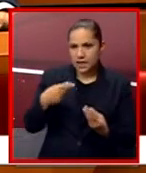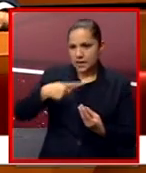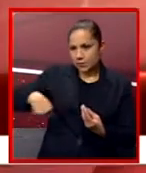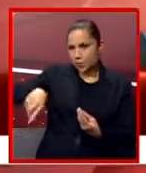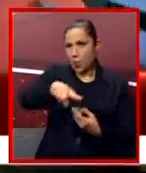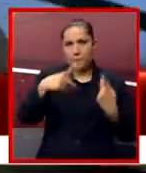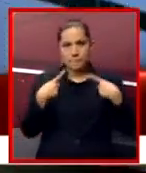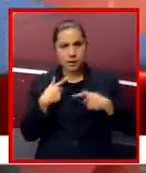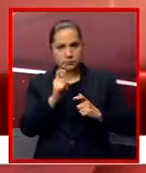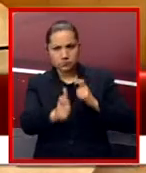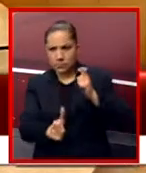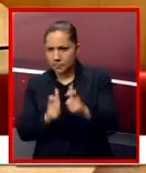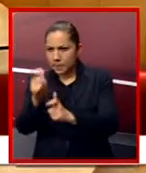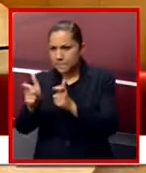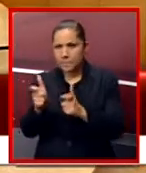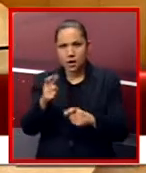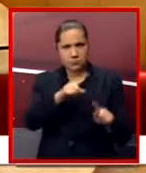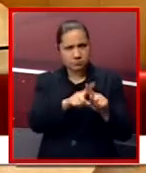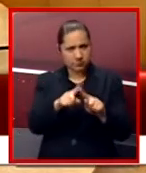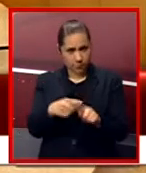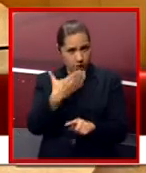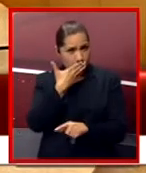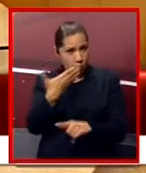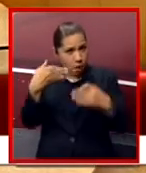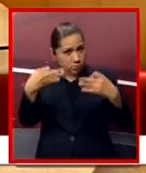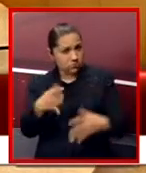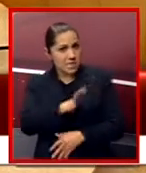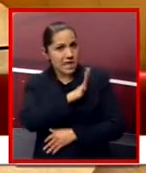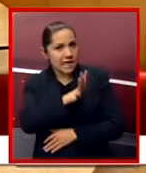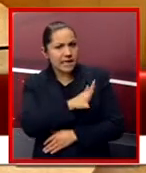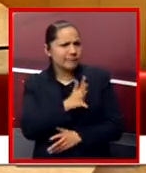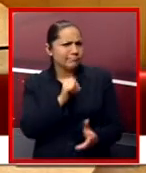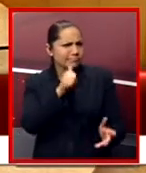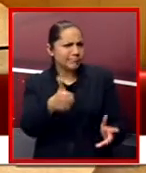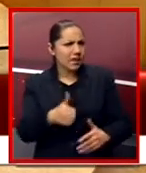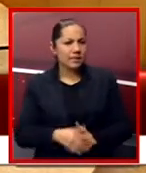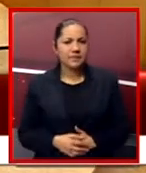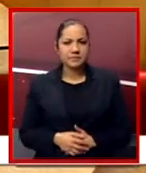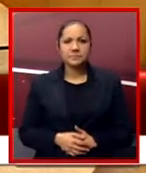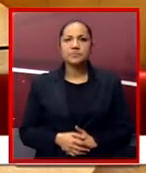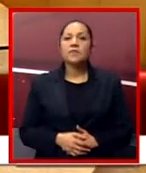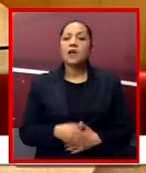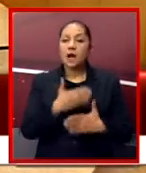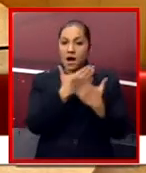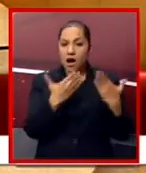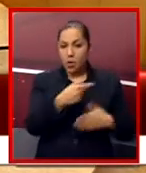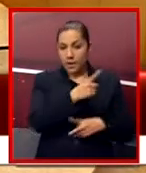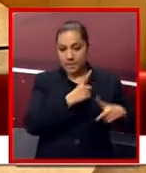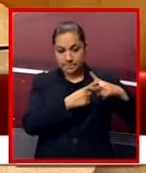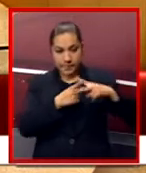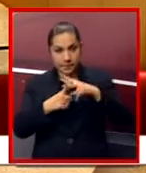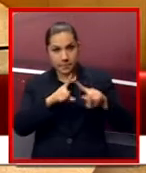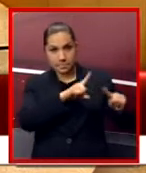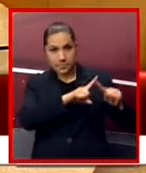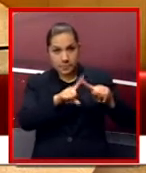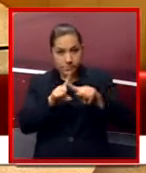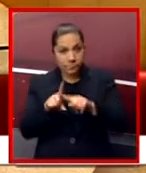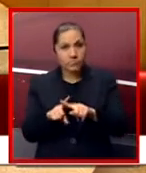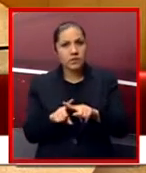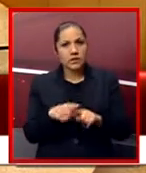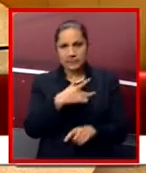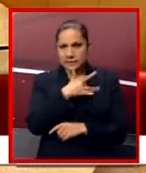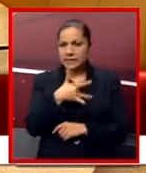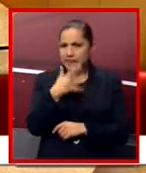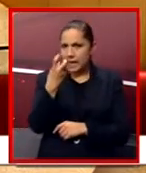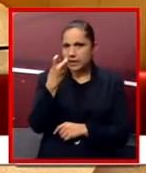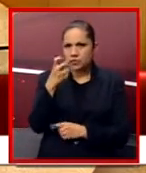calidad. El nivel de deuda que están proponiendo va a generar necesariamente una